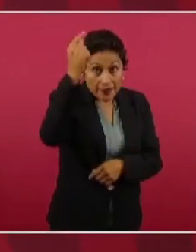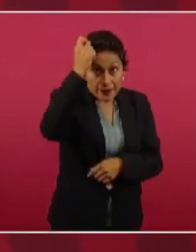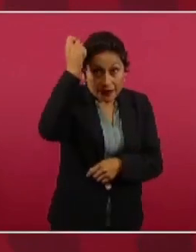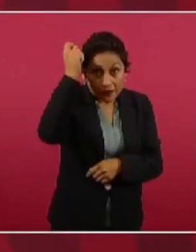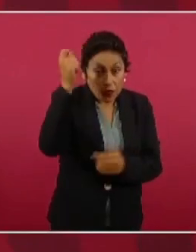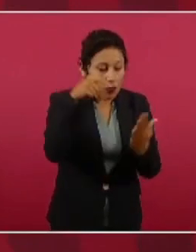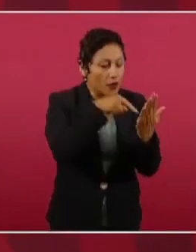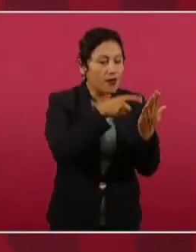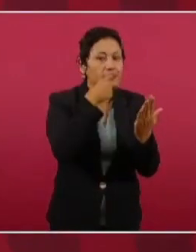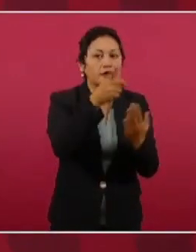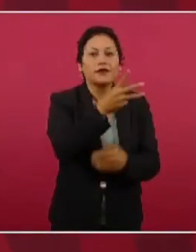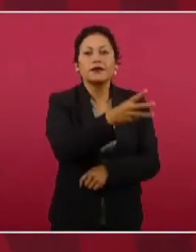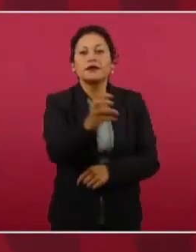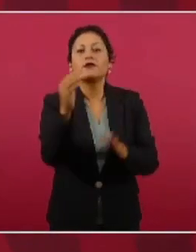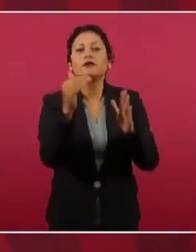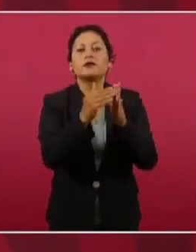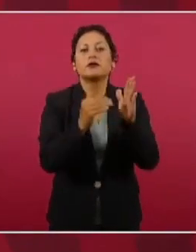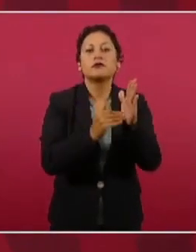$300,000 millones de pesos.